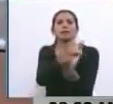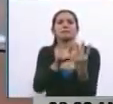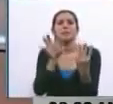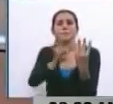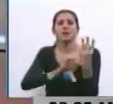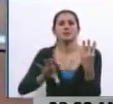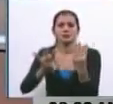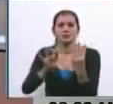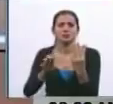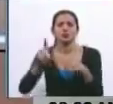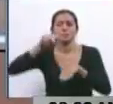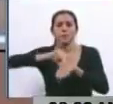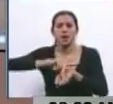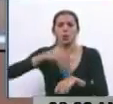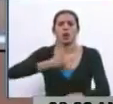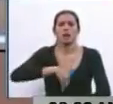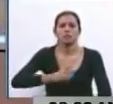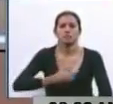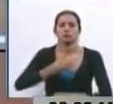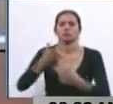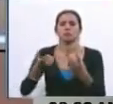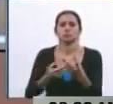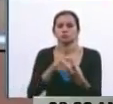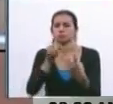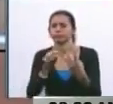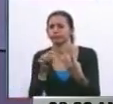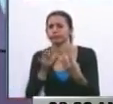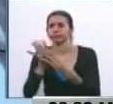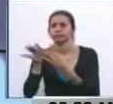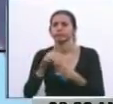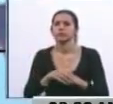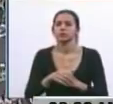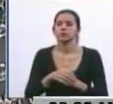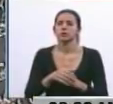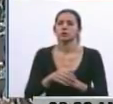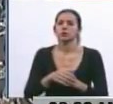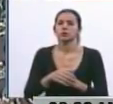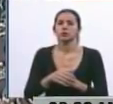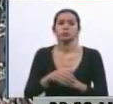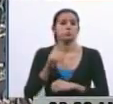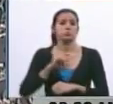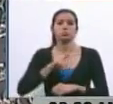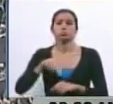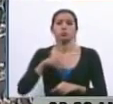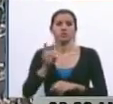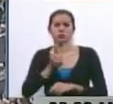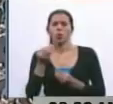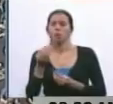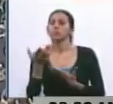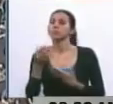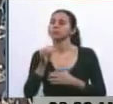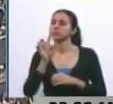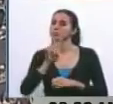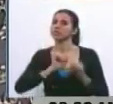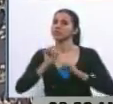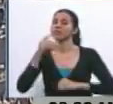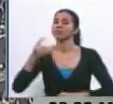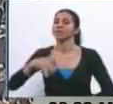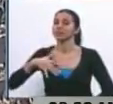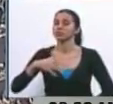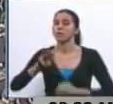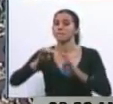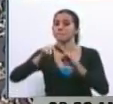mal. ¿Cómo responde el Partido Socialista Unido de Venezuela? Nosotros defendemos lo que es nuestro derecho. El Mercosur